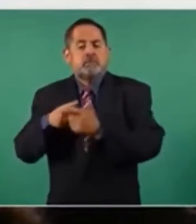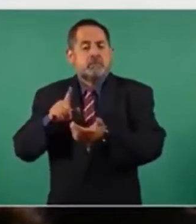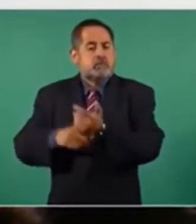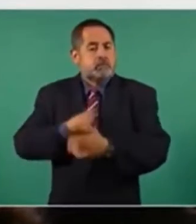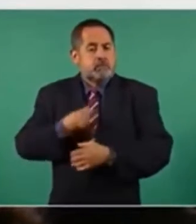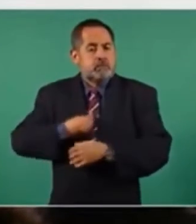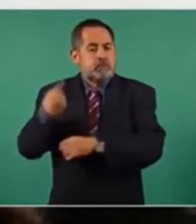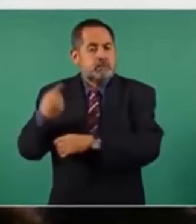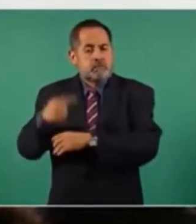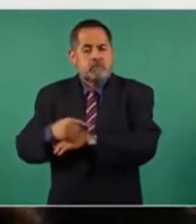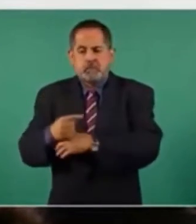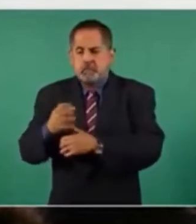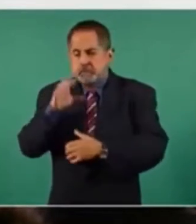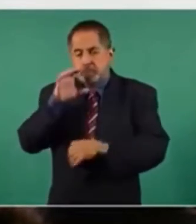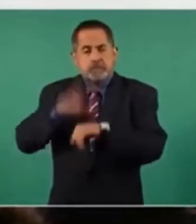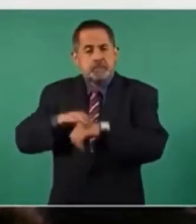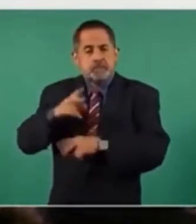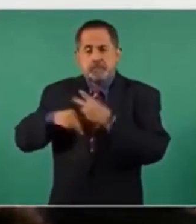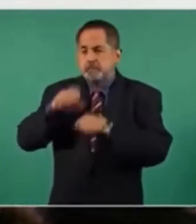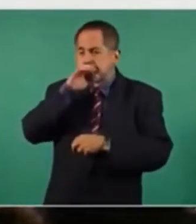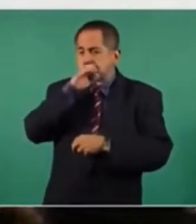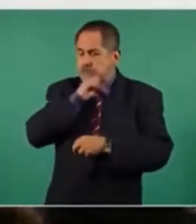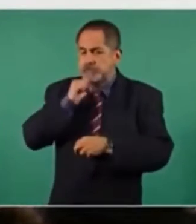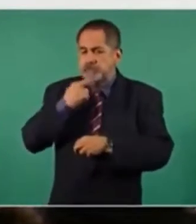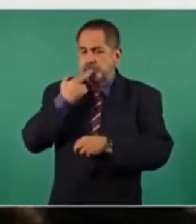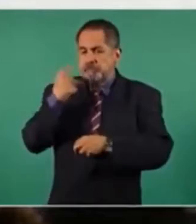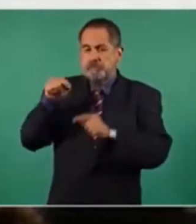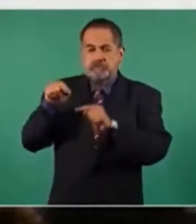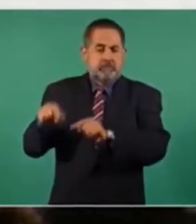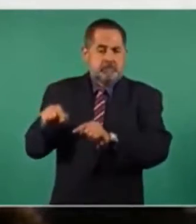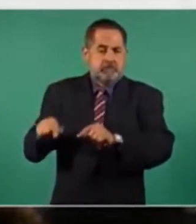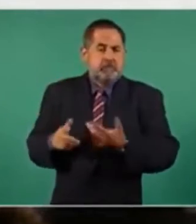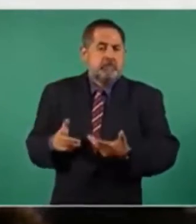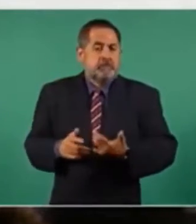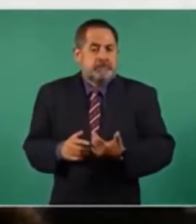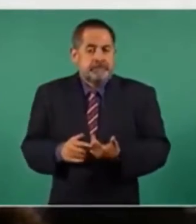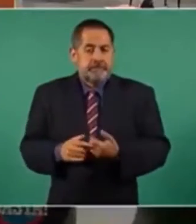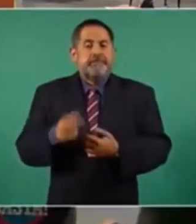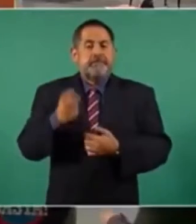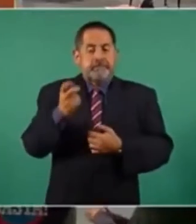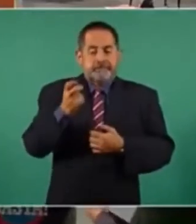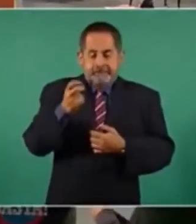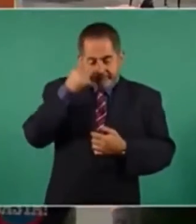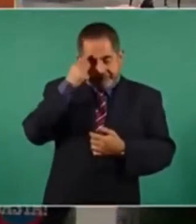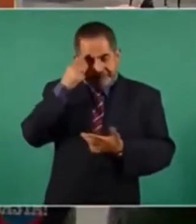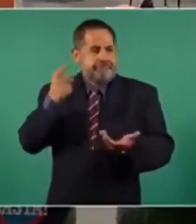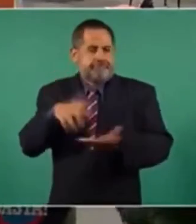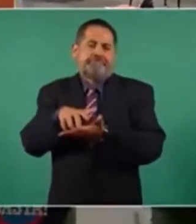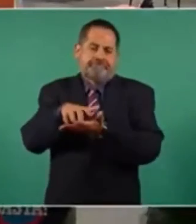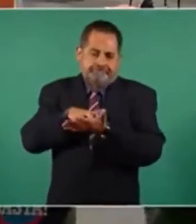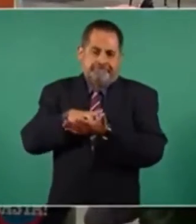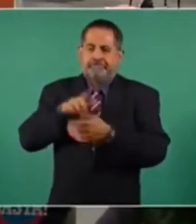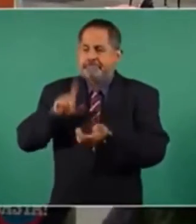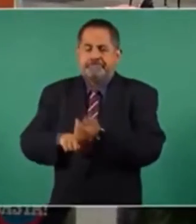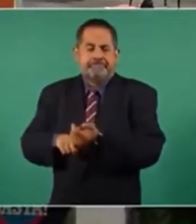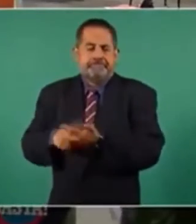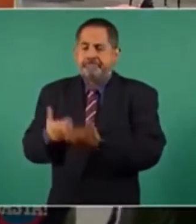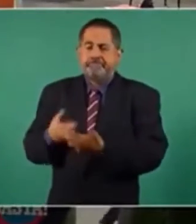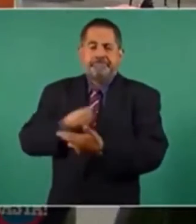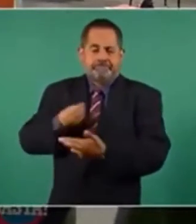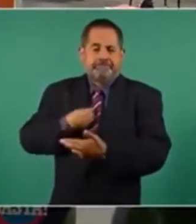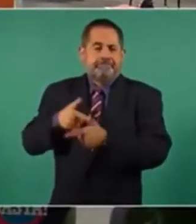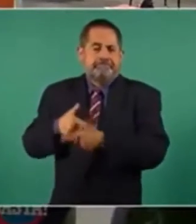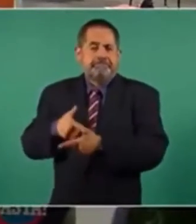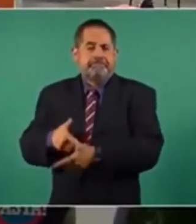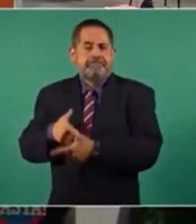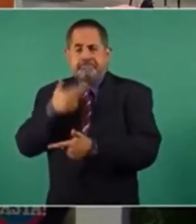bienestar tiene mayor poder calórico. Entonces, estamos cuidando mucho la calidad del gas. Esto se va a traducir en mayor duración por parte